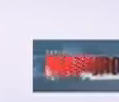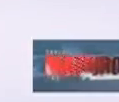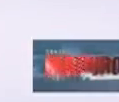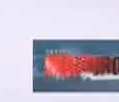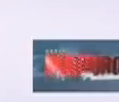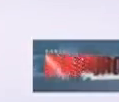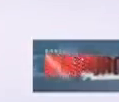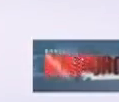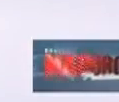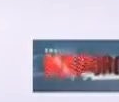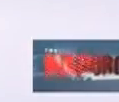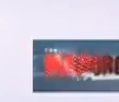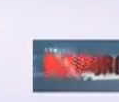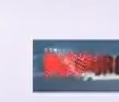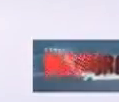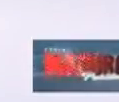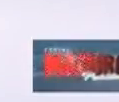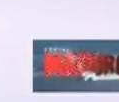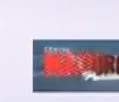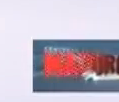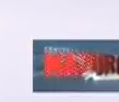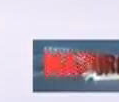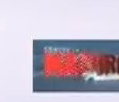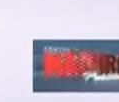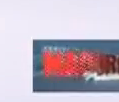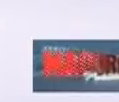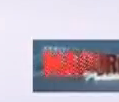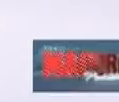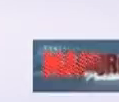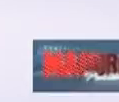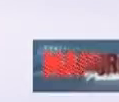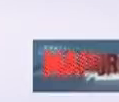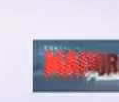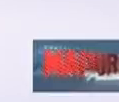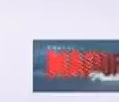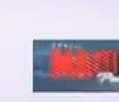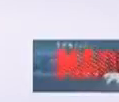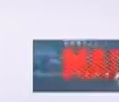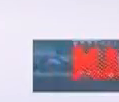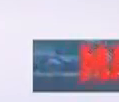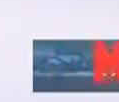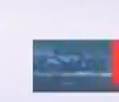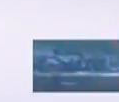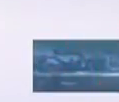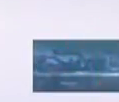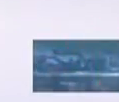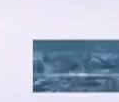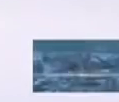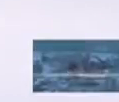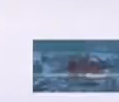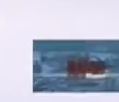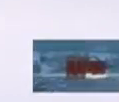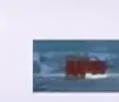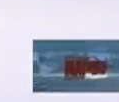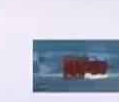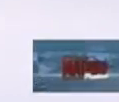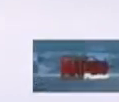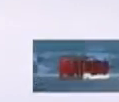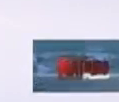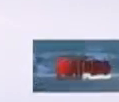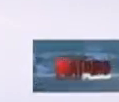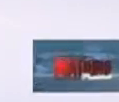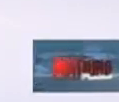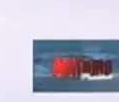muy interesante. Yo estuve compartiendo hoy con varios presidentes todo el sistema de seguridad social, de